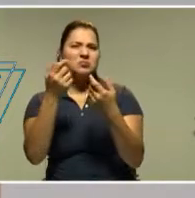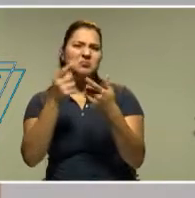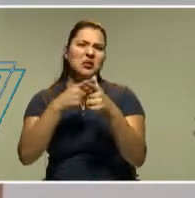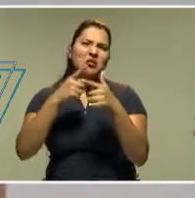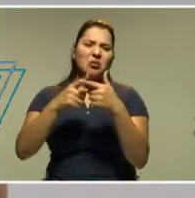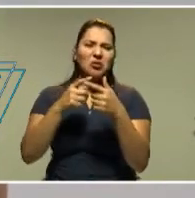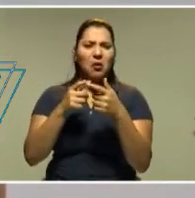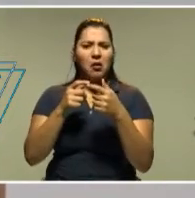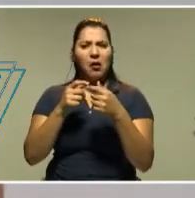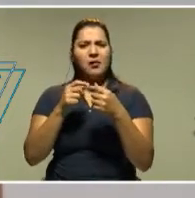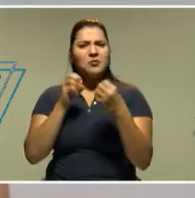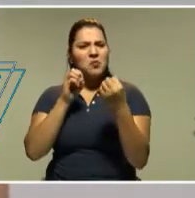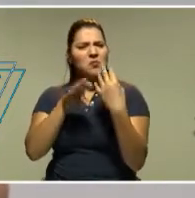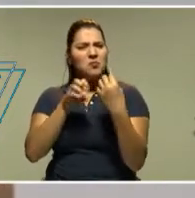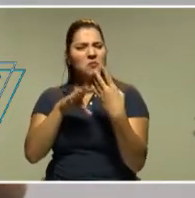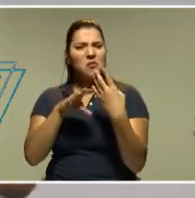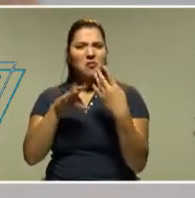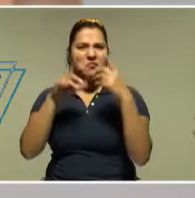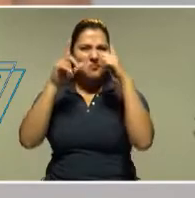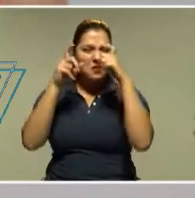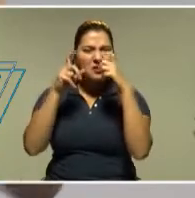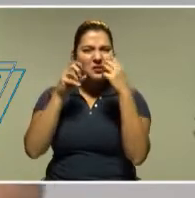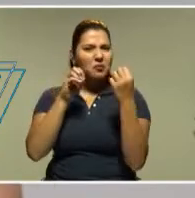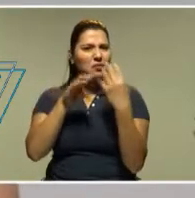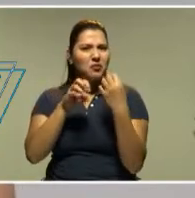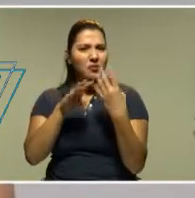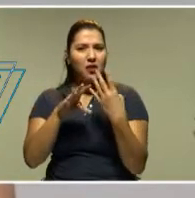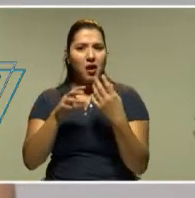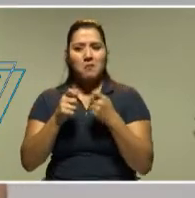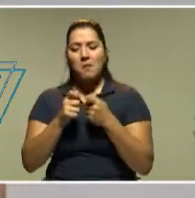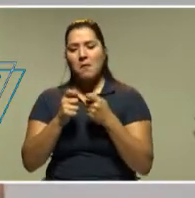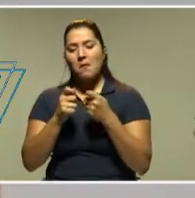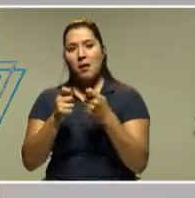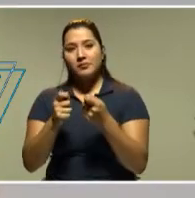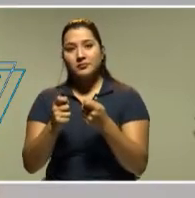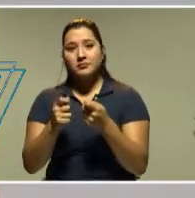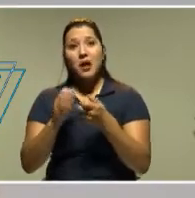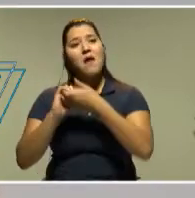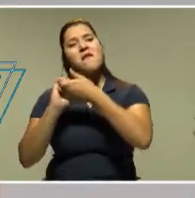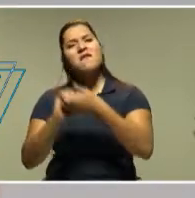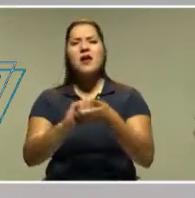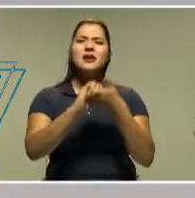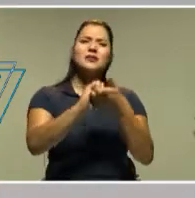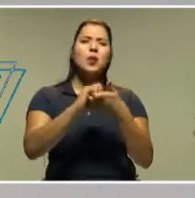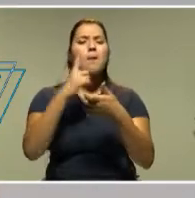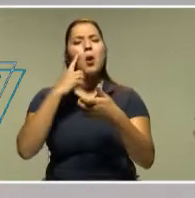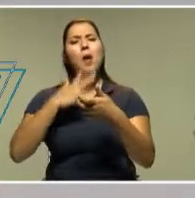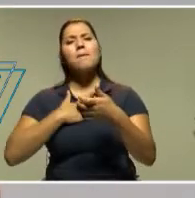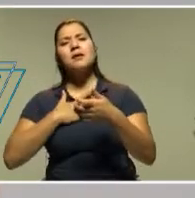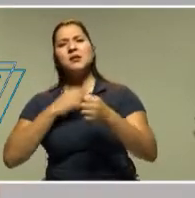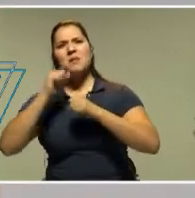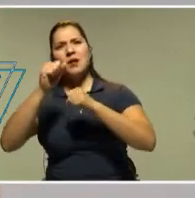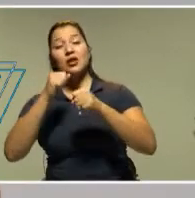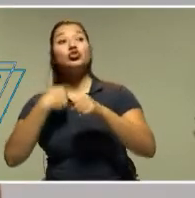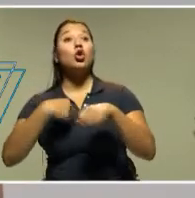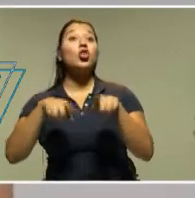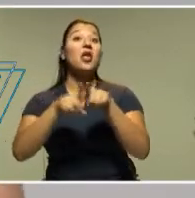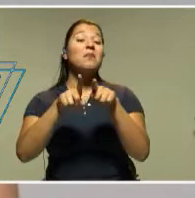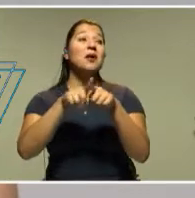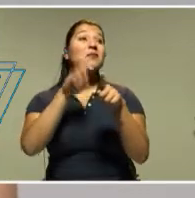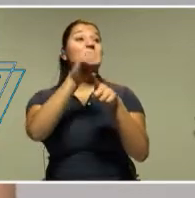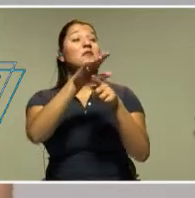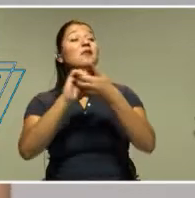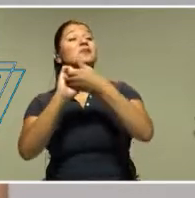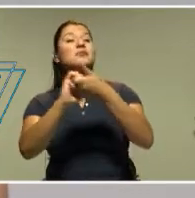en Instagram, y les estuvimos escribiendo durante varios años. Ella me felicitaba por mis peleas, yo también cuando ella ganaba, entonces somos